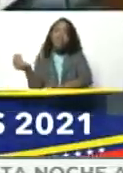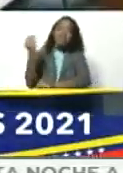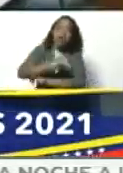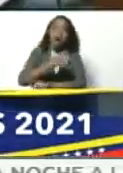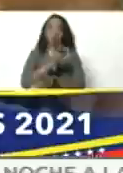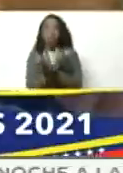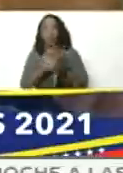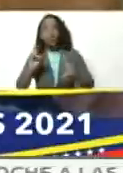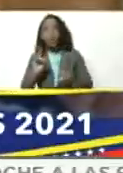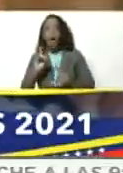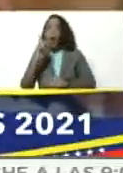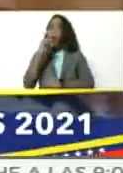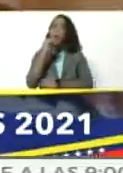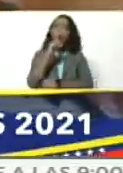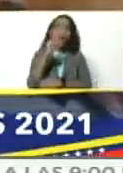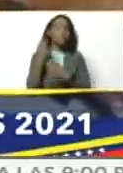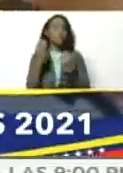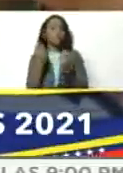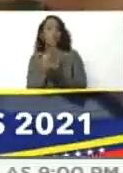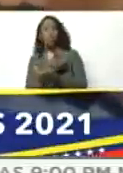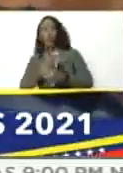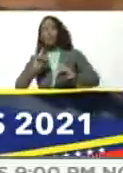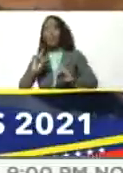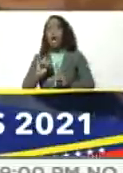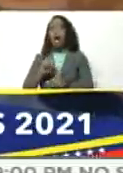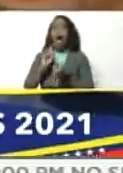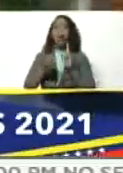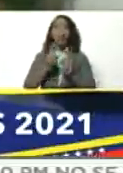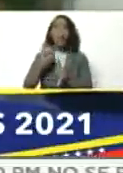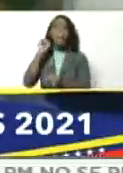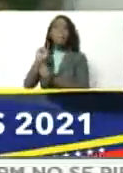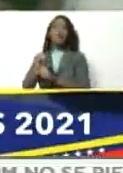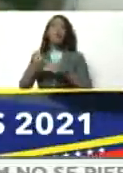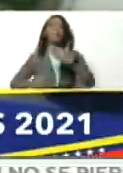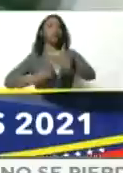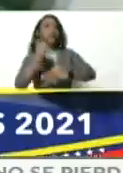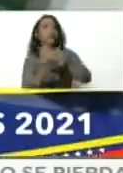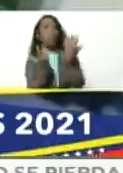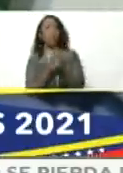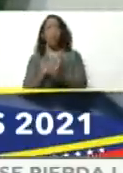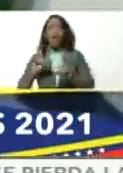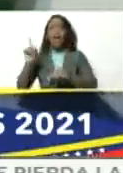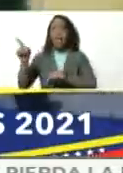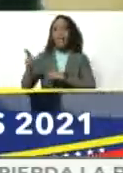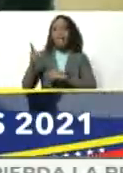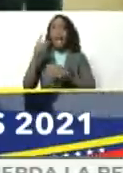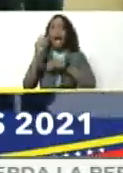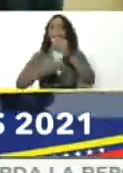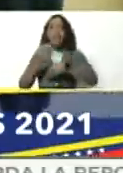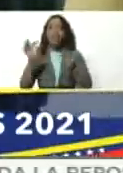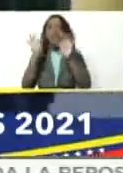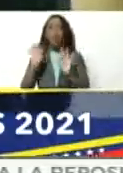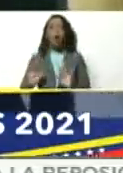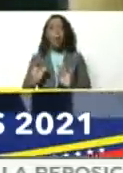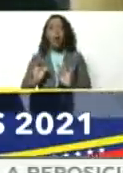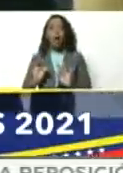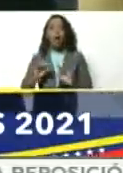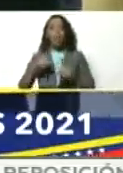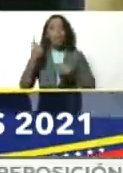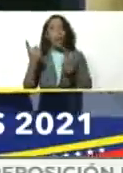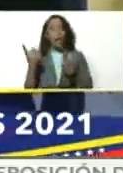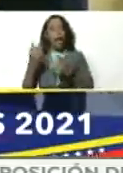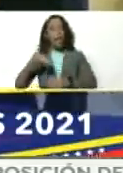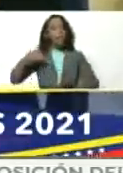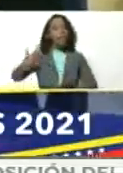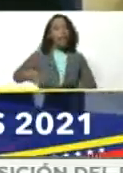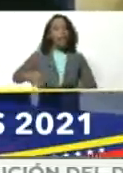democracia, no hay tanta democracia, se ha abandonado el proyecto democrático. Es una manera de validar el discurso de la derecha.